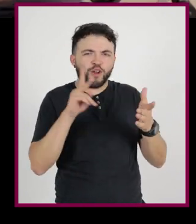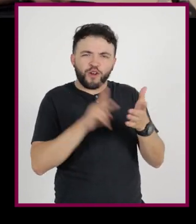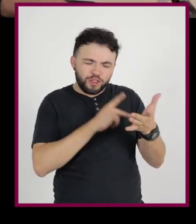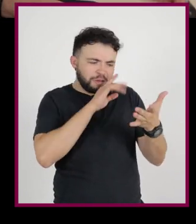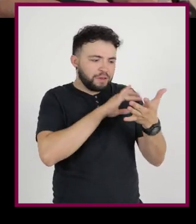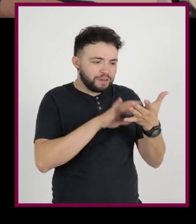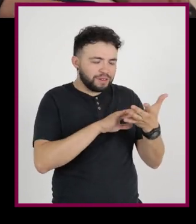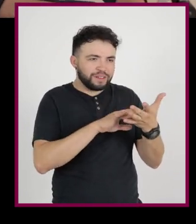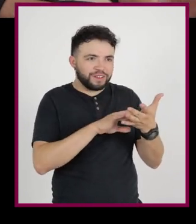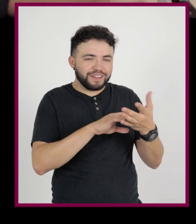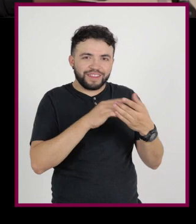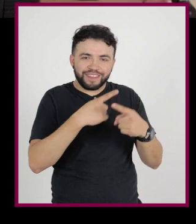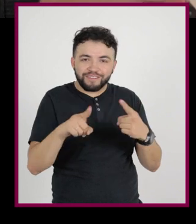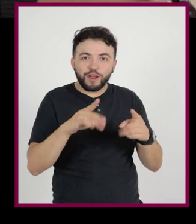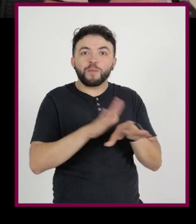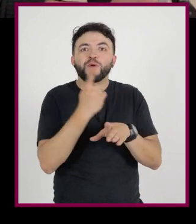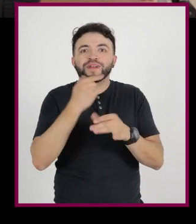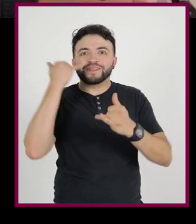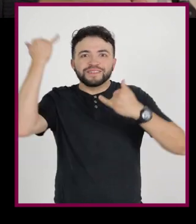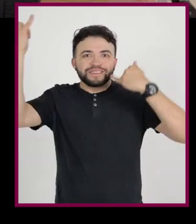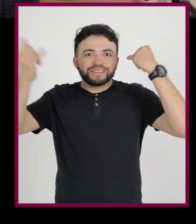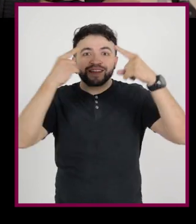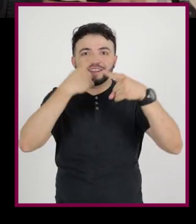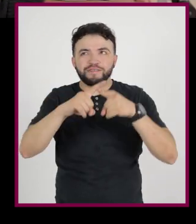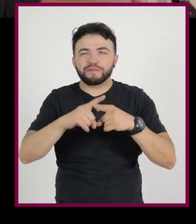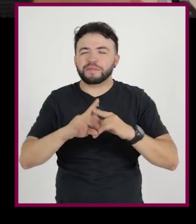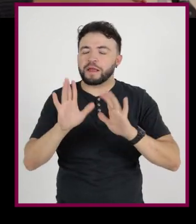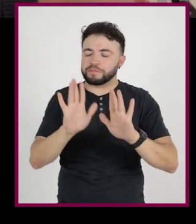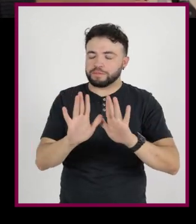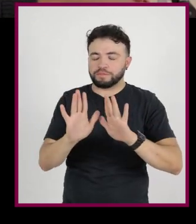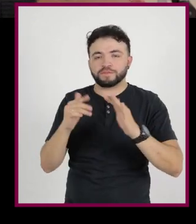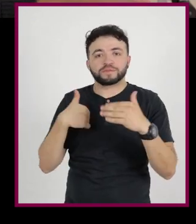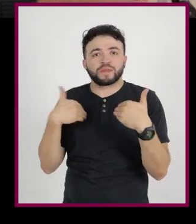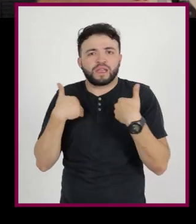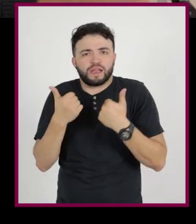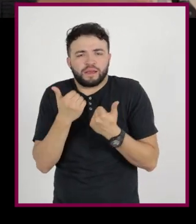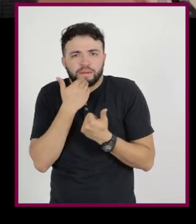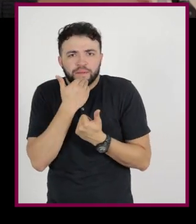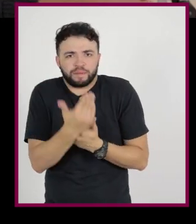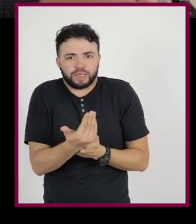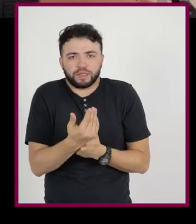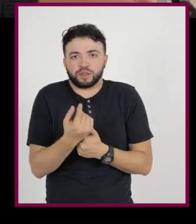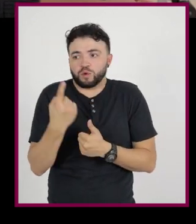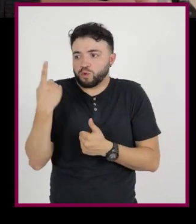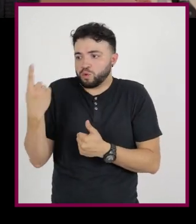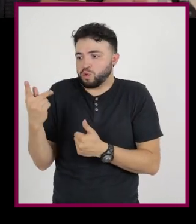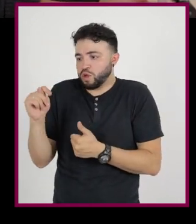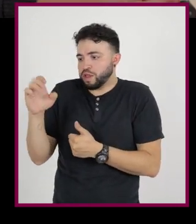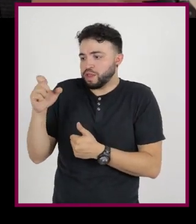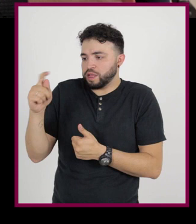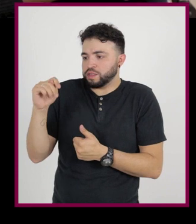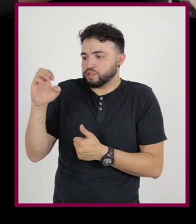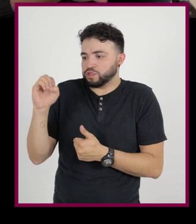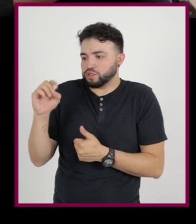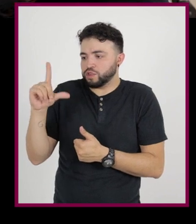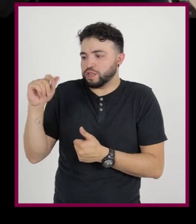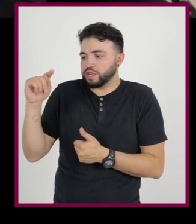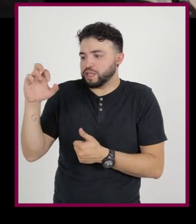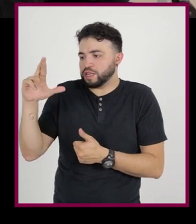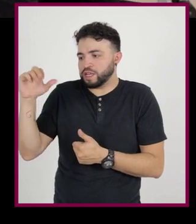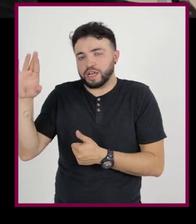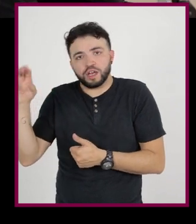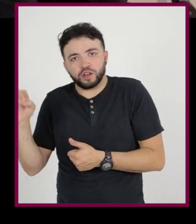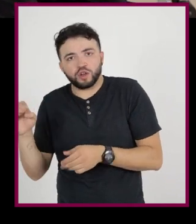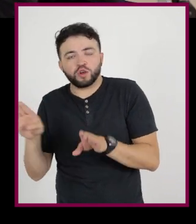entendí bien, la diferencia entre un texto literario y otros es su intención de emocionalidad y que no refiere exactamente